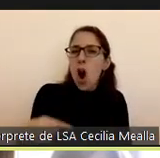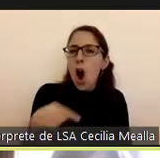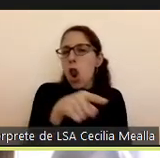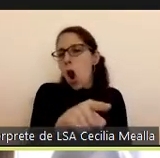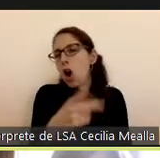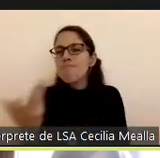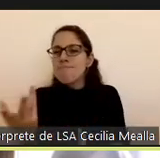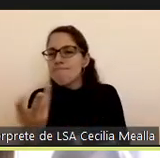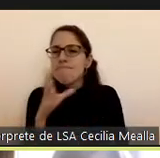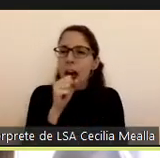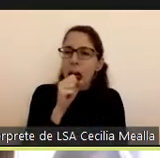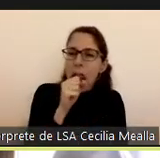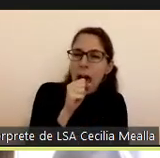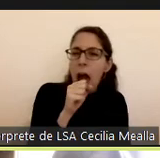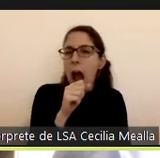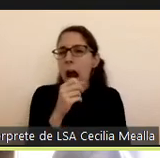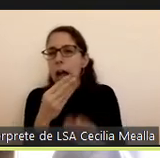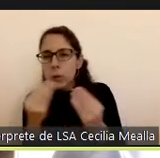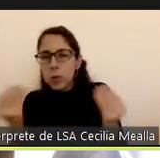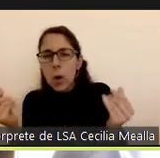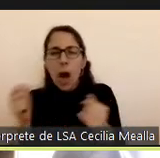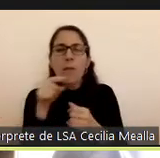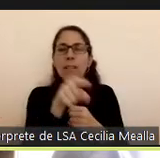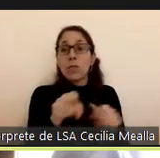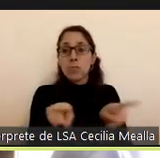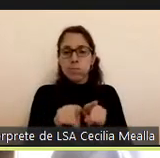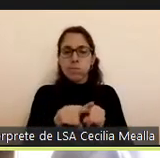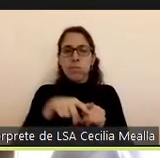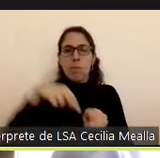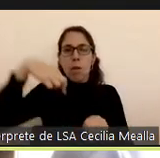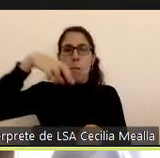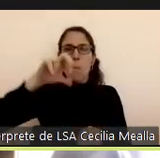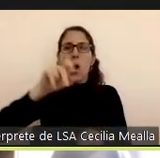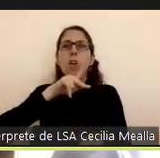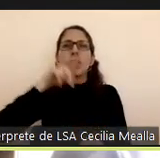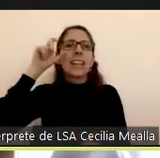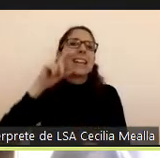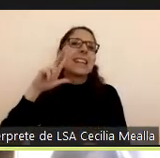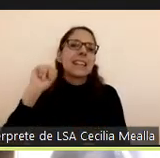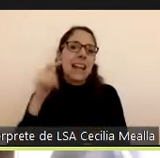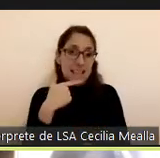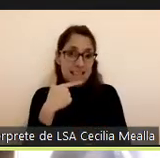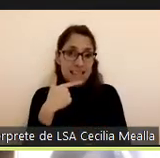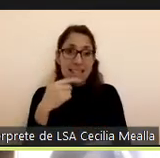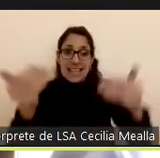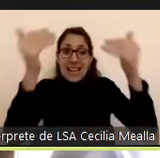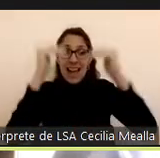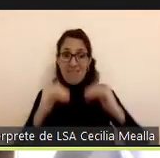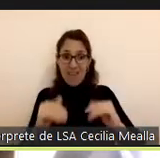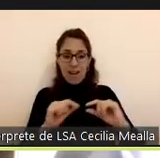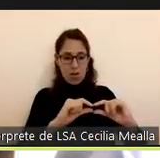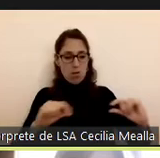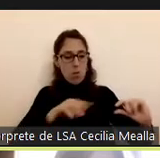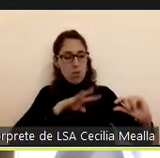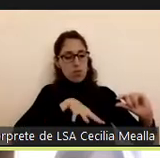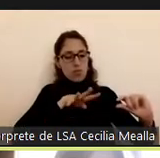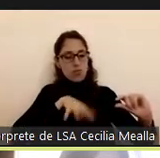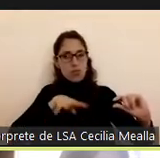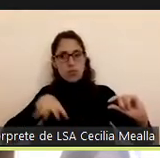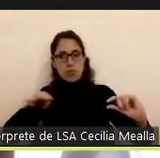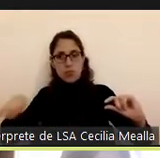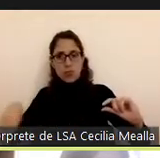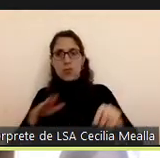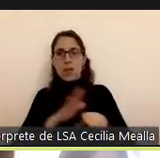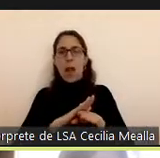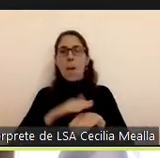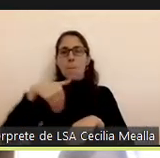proteínas, ¿sí? Y acá la membrana celular, eso sí es común, ¿no? Pero acá la diferencia, y